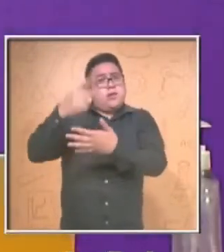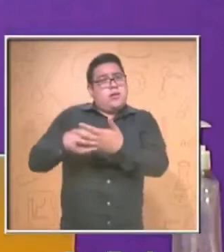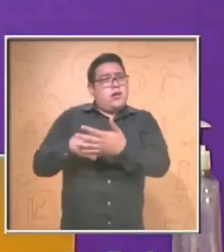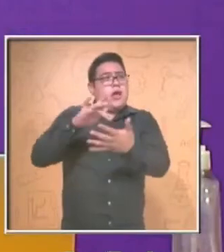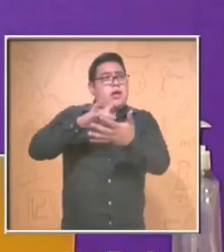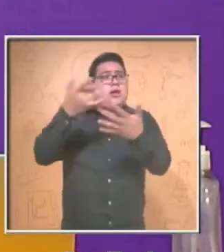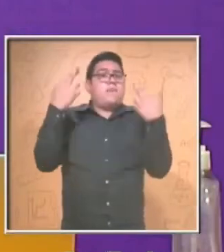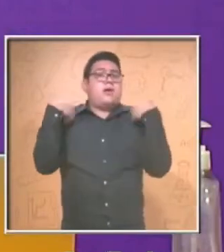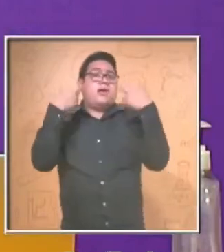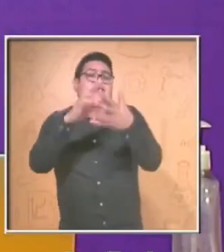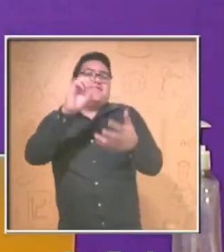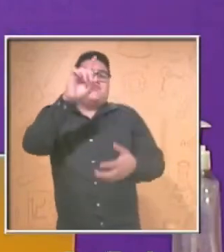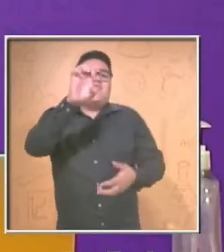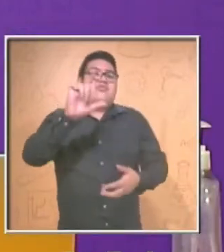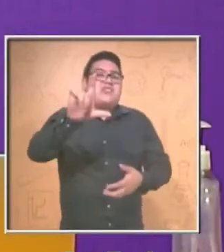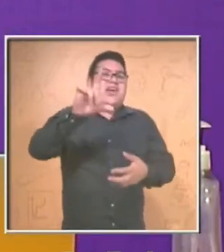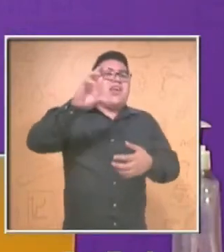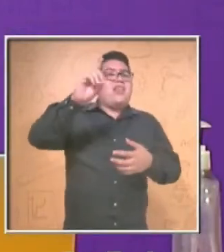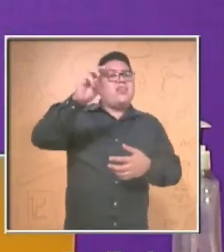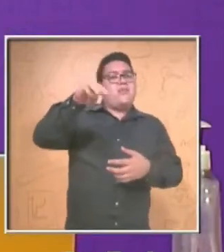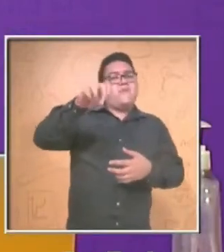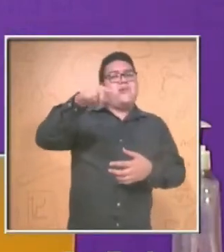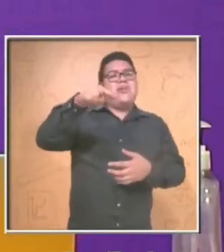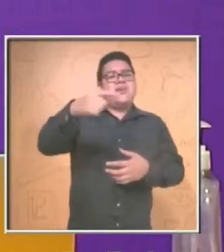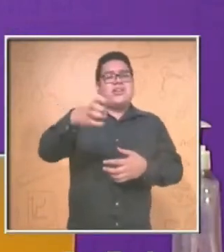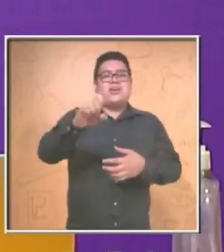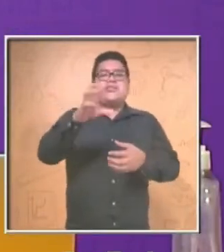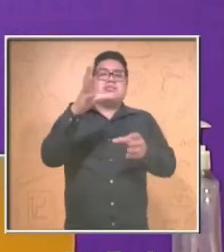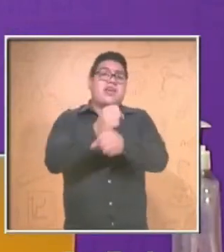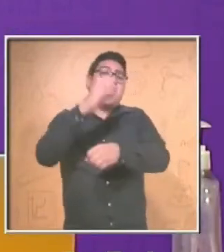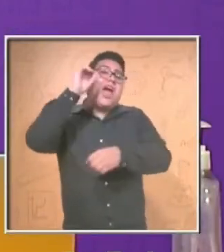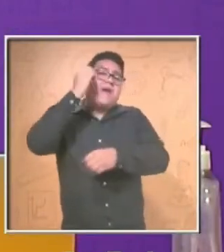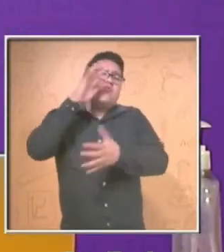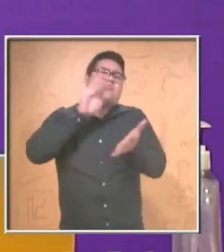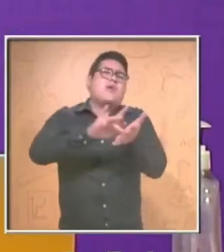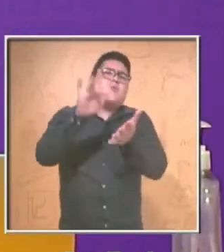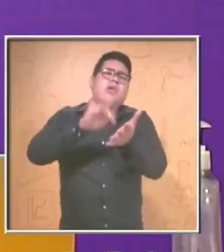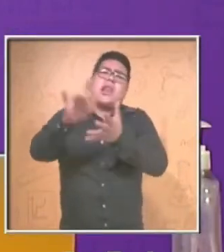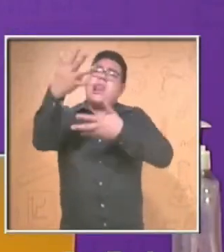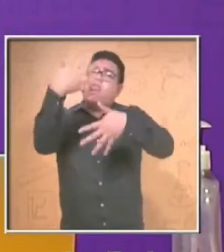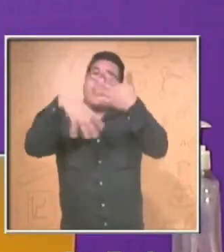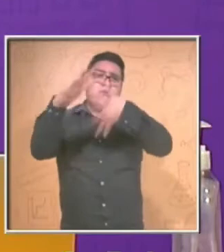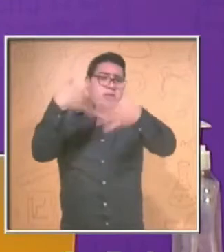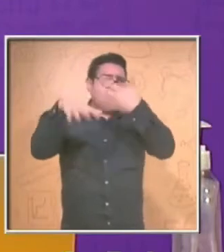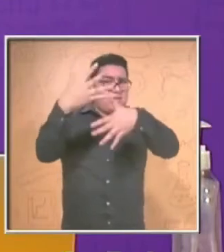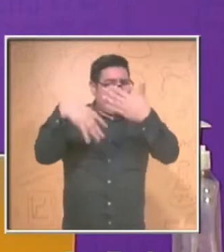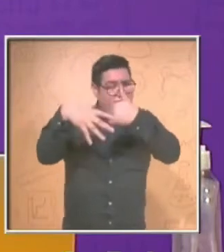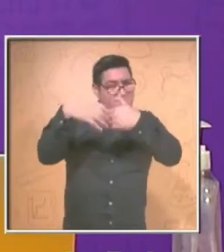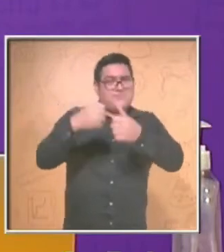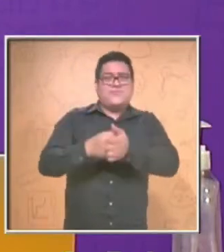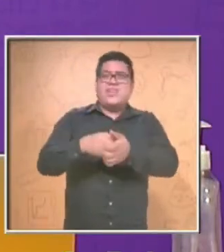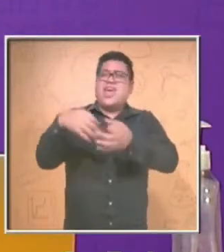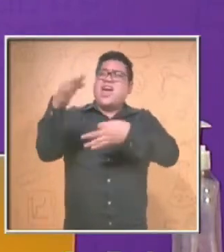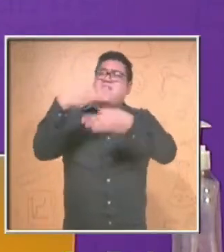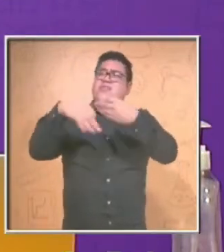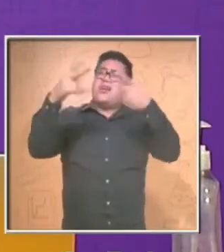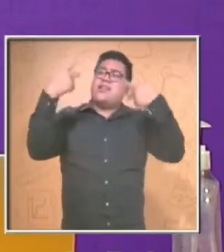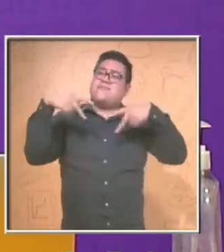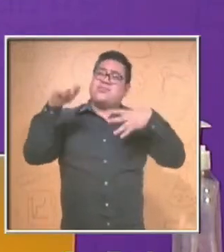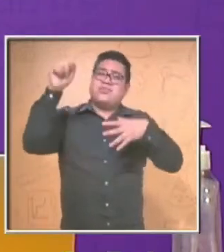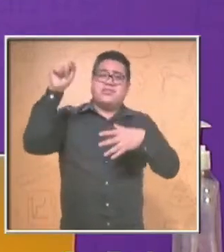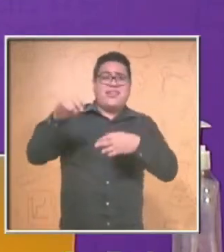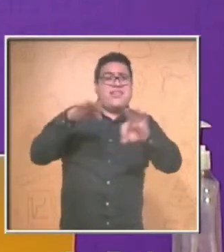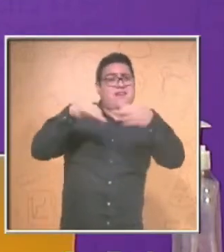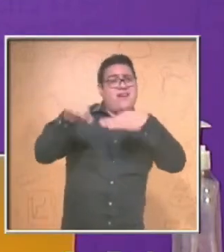al maestro Osiel Domínguez por su apoyo siempre en la lengua de señas mexicana y a todo el personal de Canal